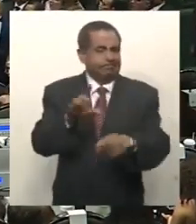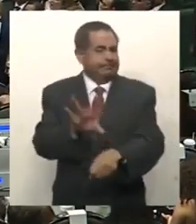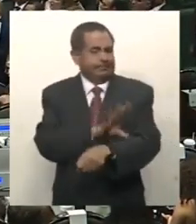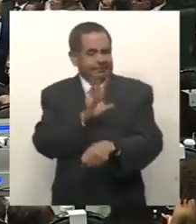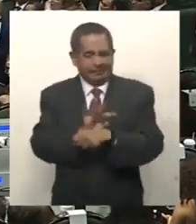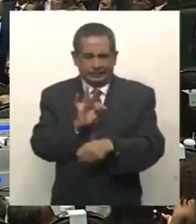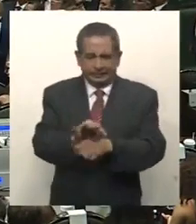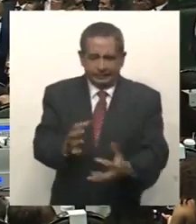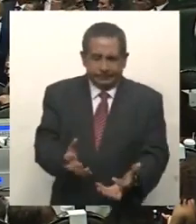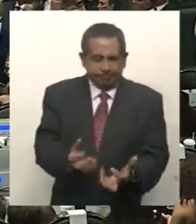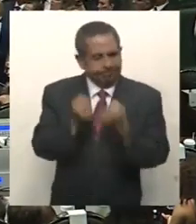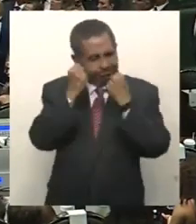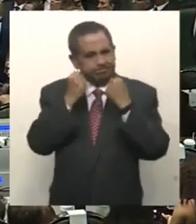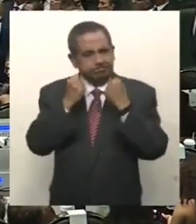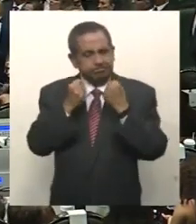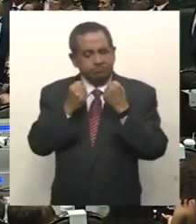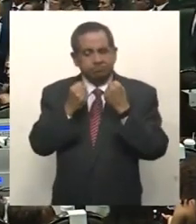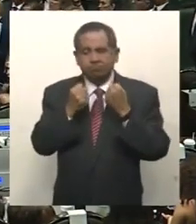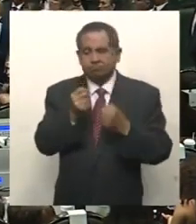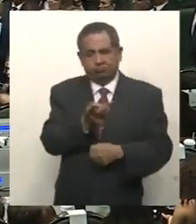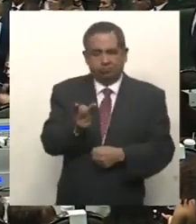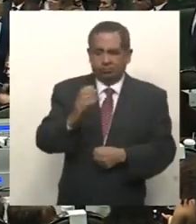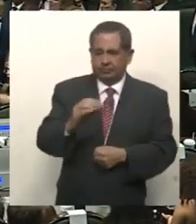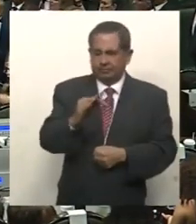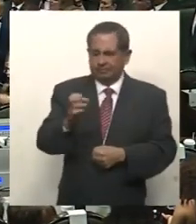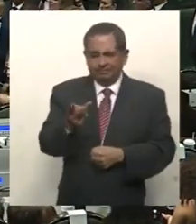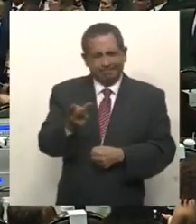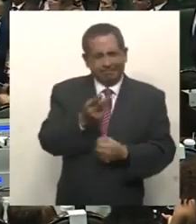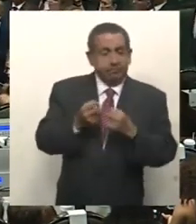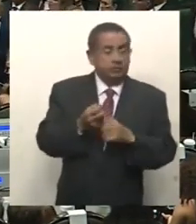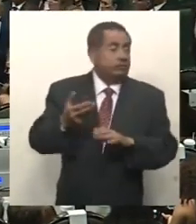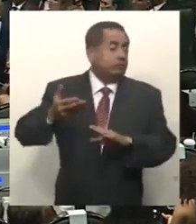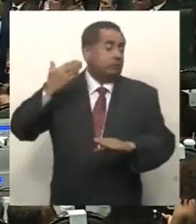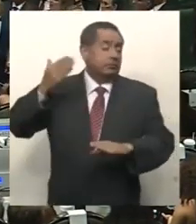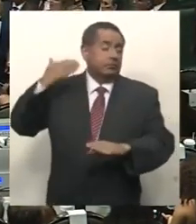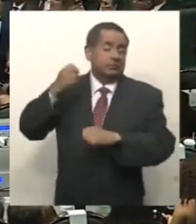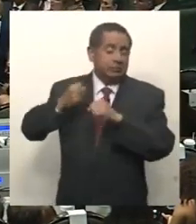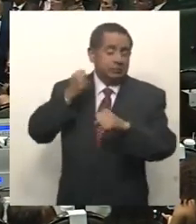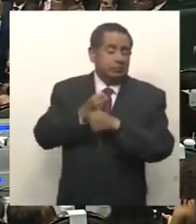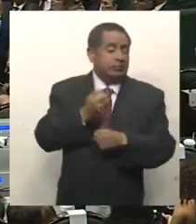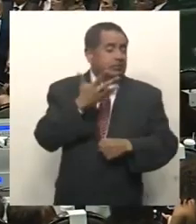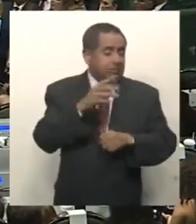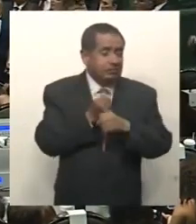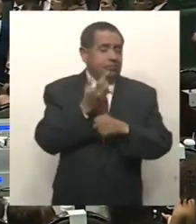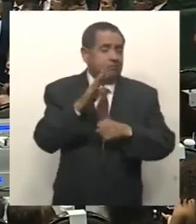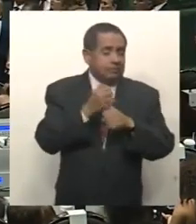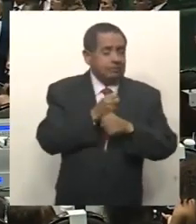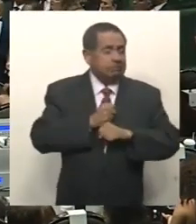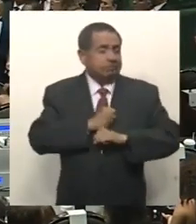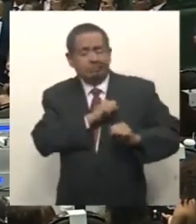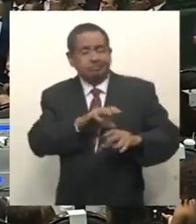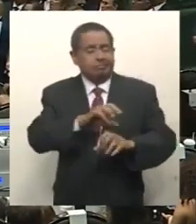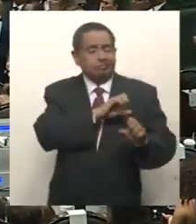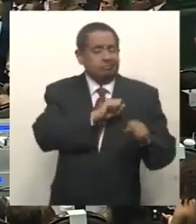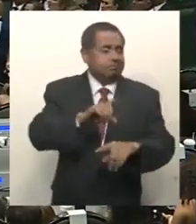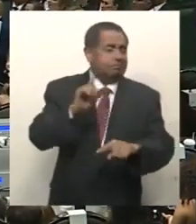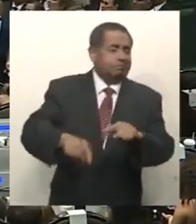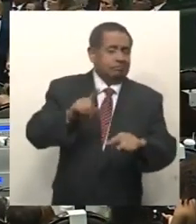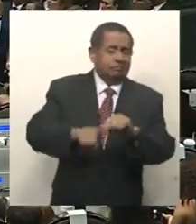energía y a la industria eléctrica que durante décadas de años vivió la embestida de